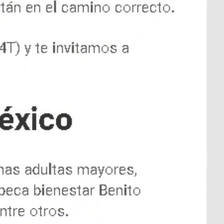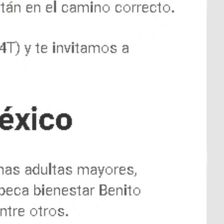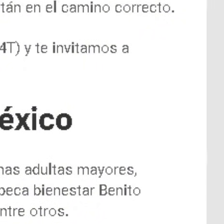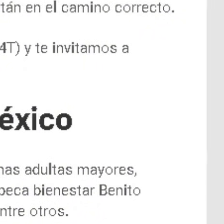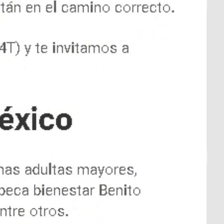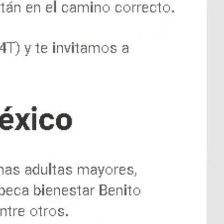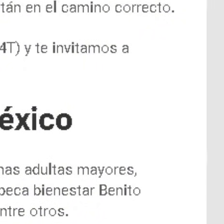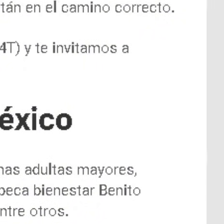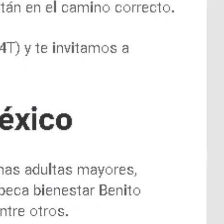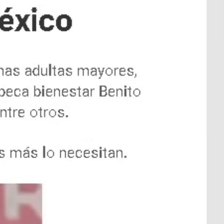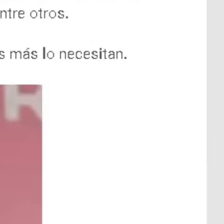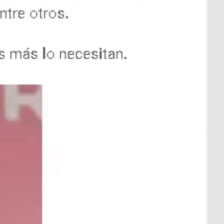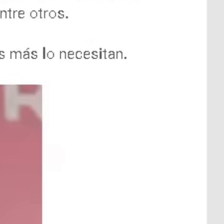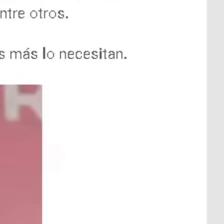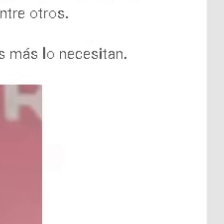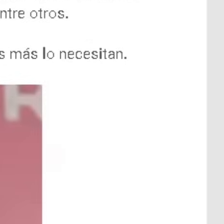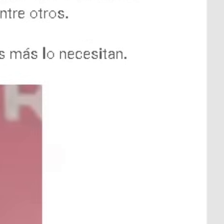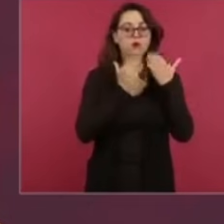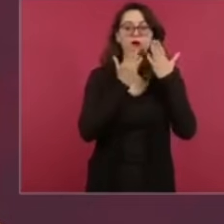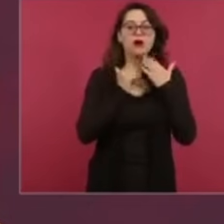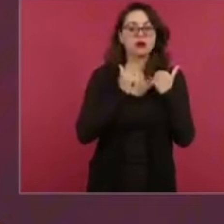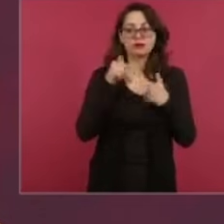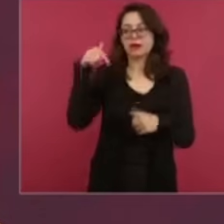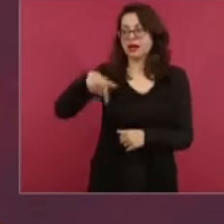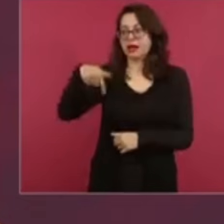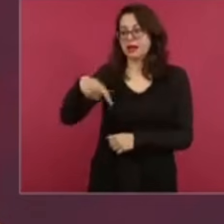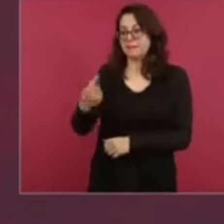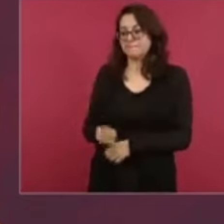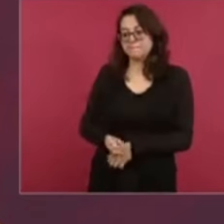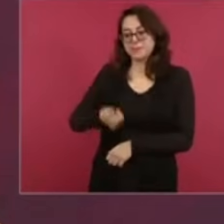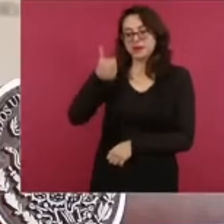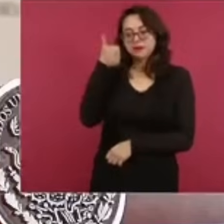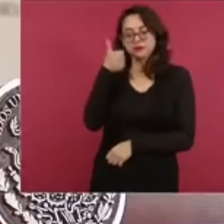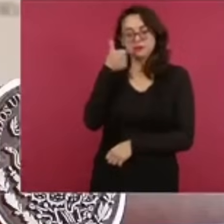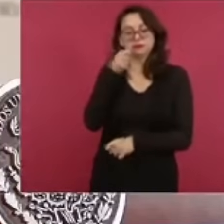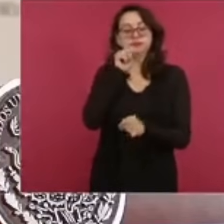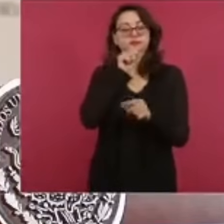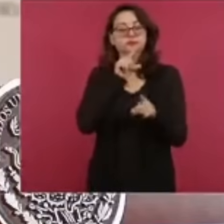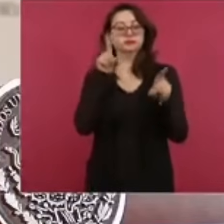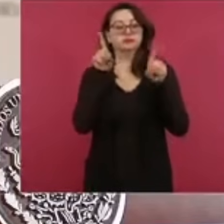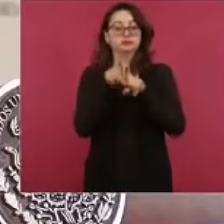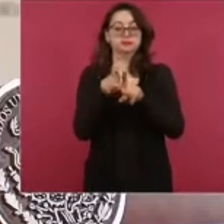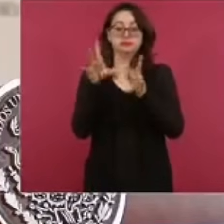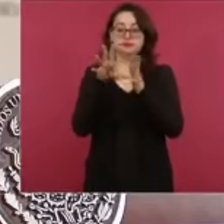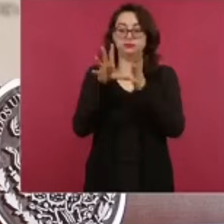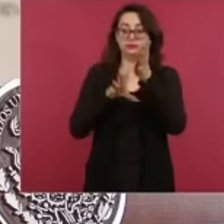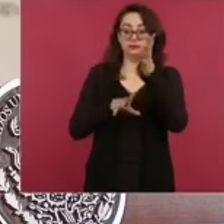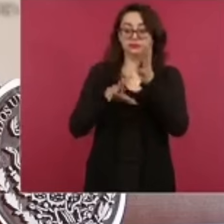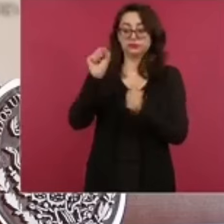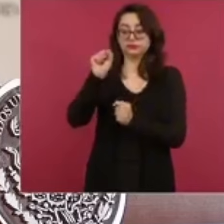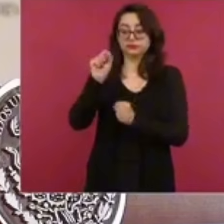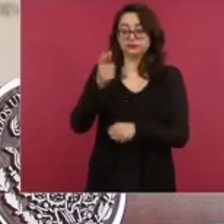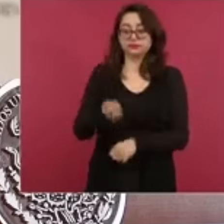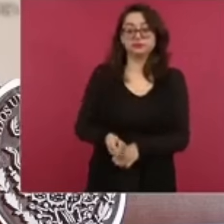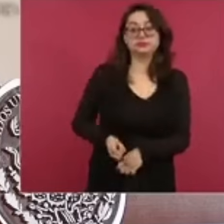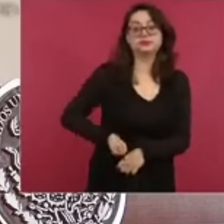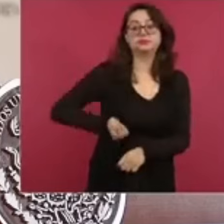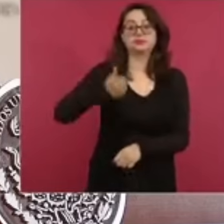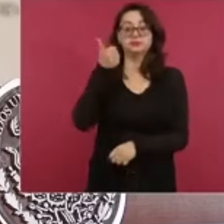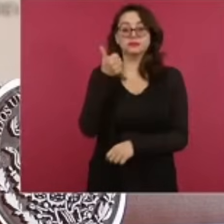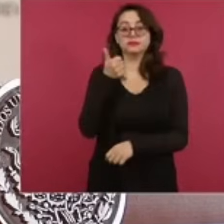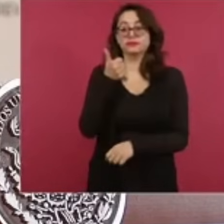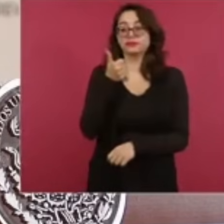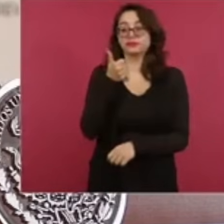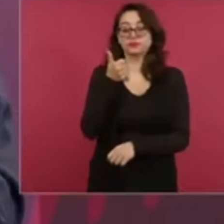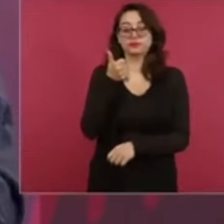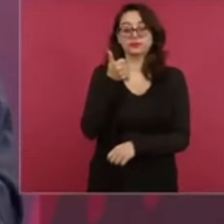invitamos a expresar tu opinión tenemos la primera Constitución social